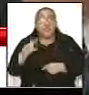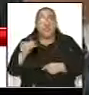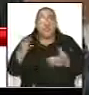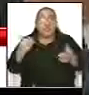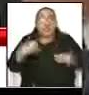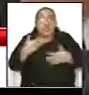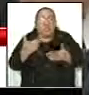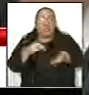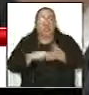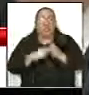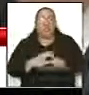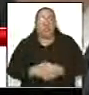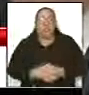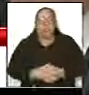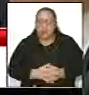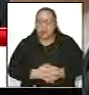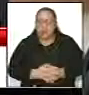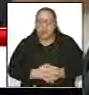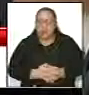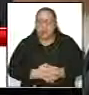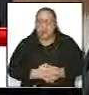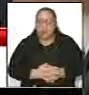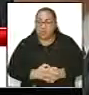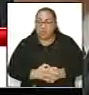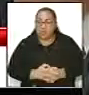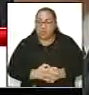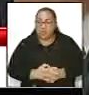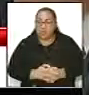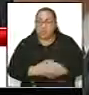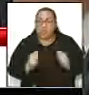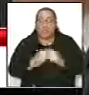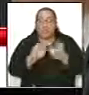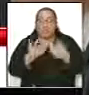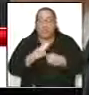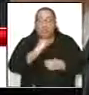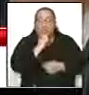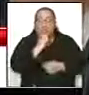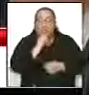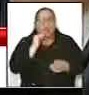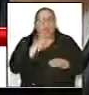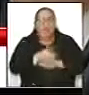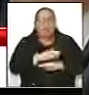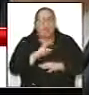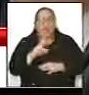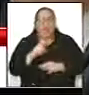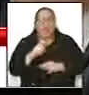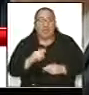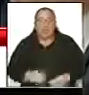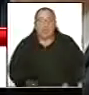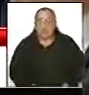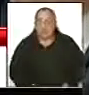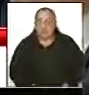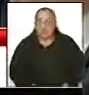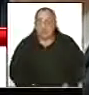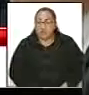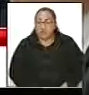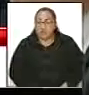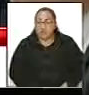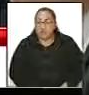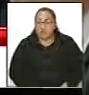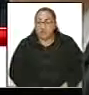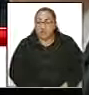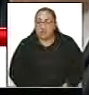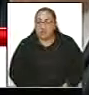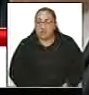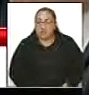podría decir que las empresas privadas no tendían redes, entonces había una gran deficiencia en